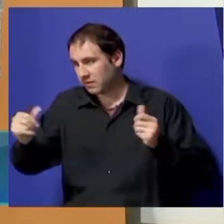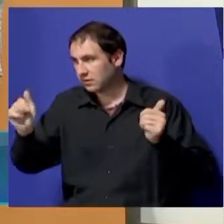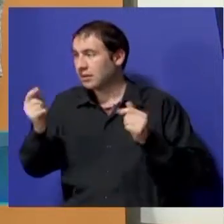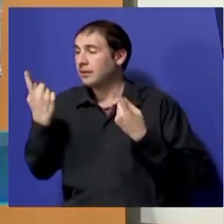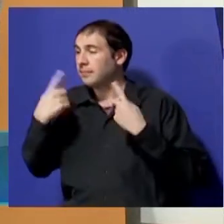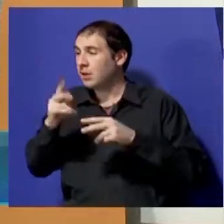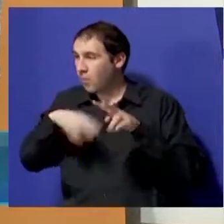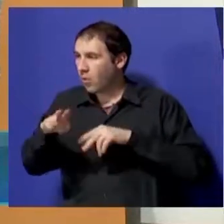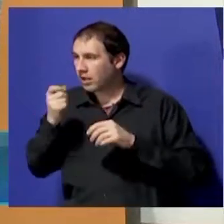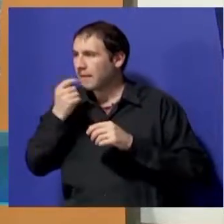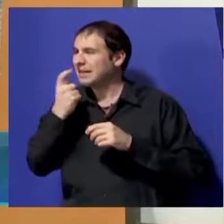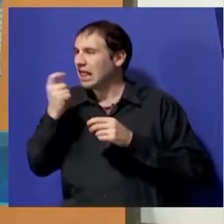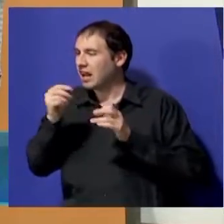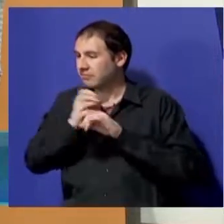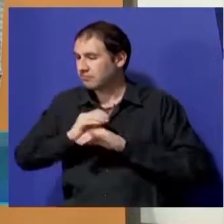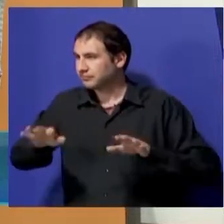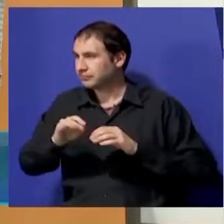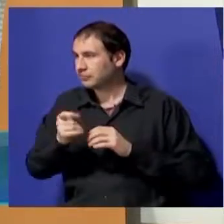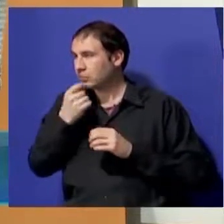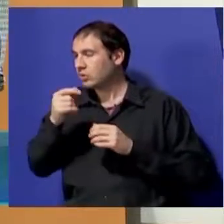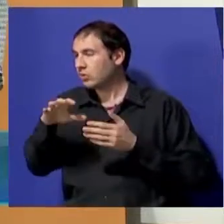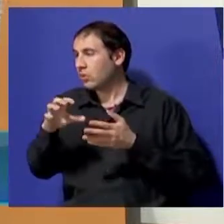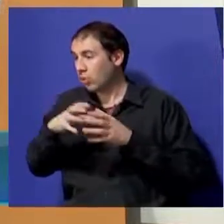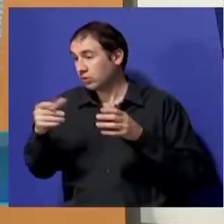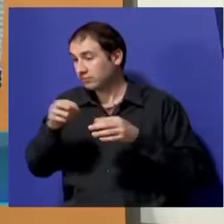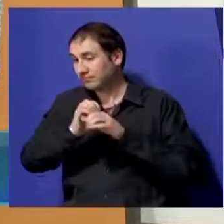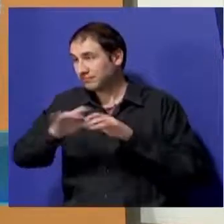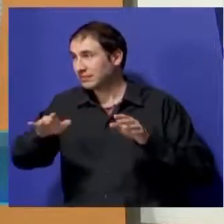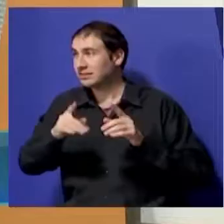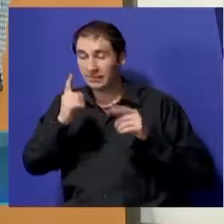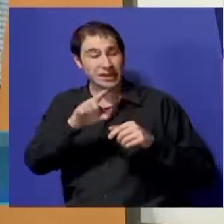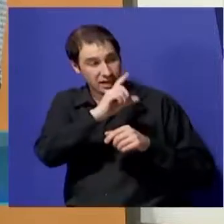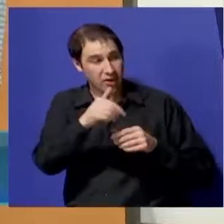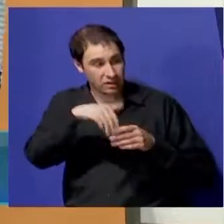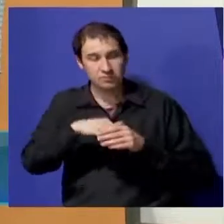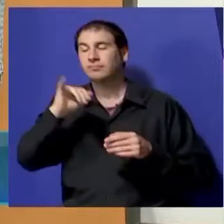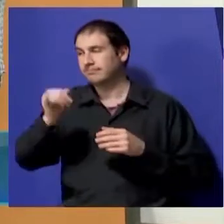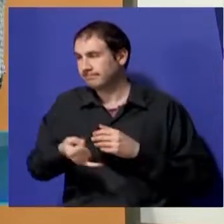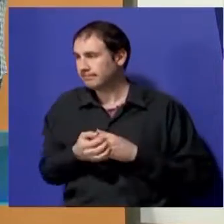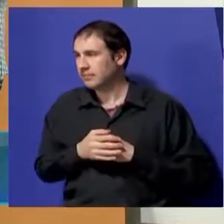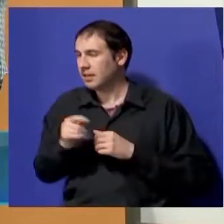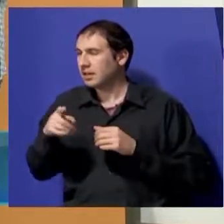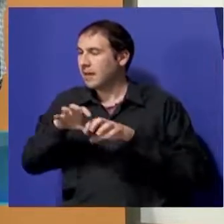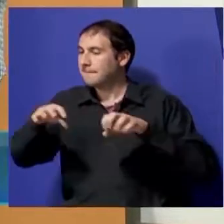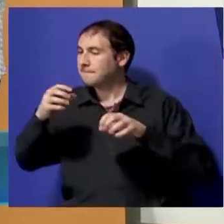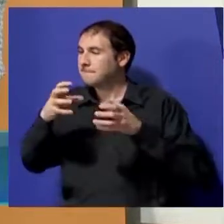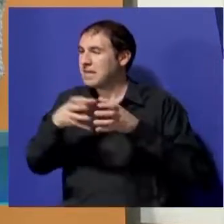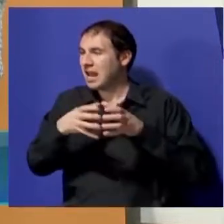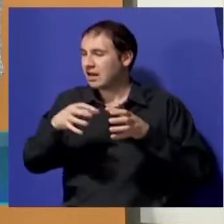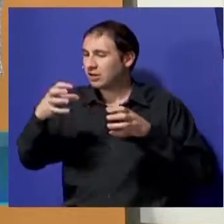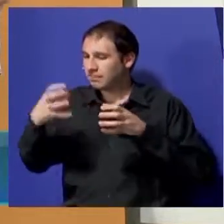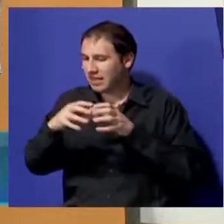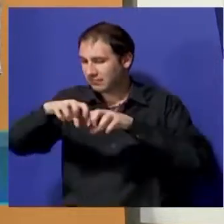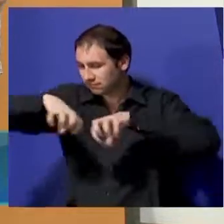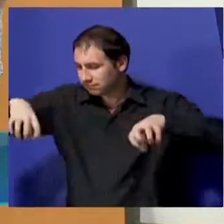pero sí se busca la liberación de metales que produce. Justamente la lixiviación es esto. Claro, se produce también en el río. Exactamente, produce que se separe el mineral pesado de la roca